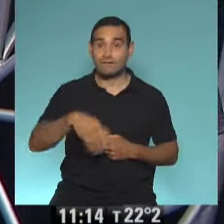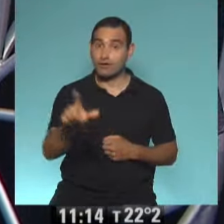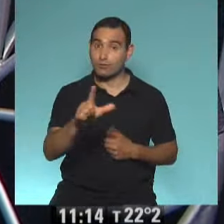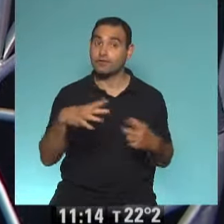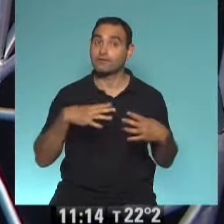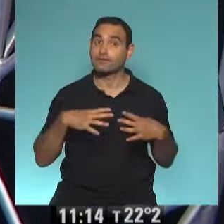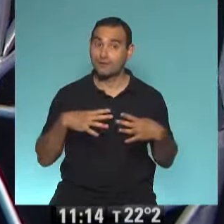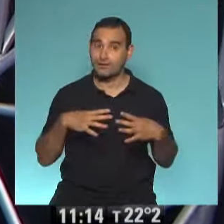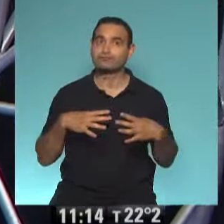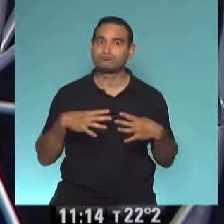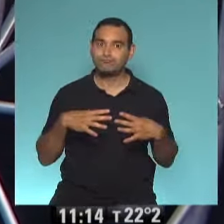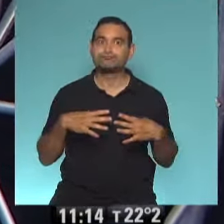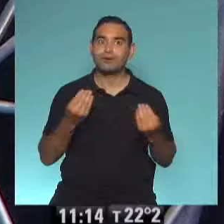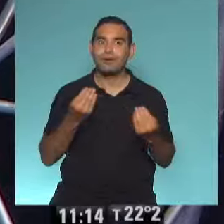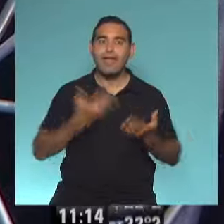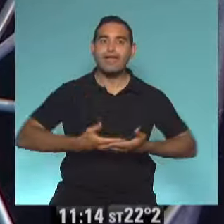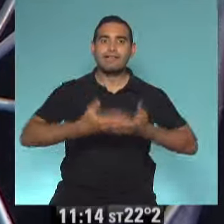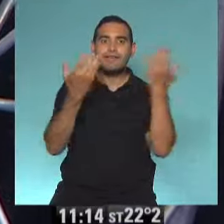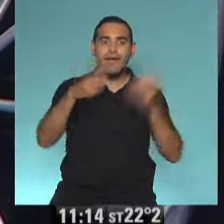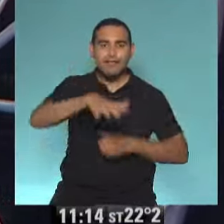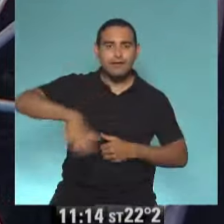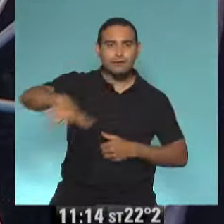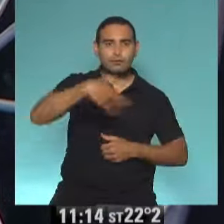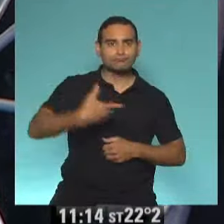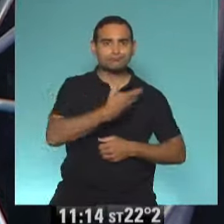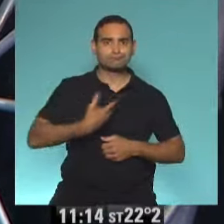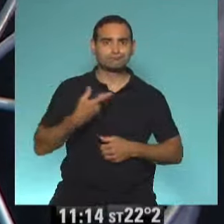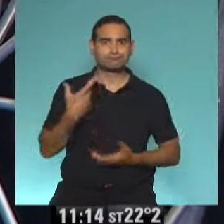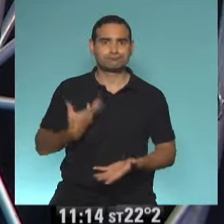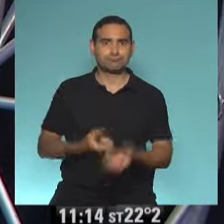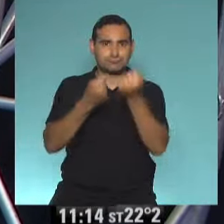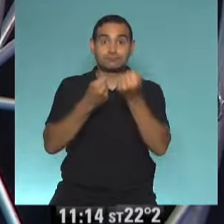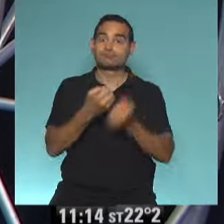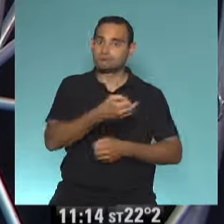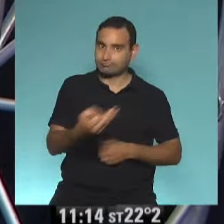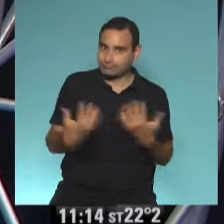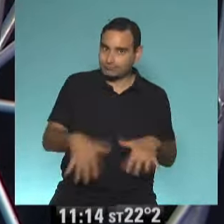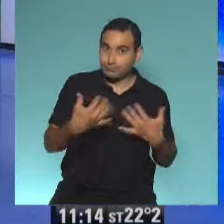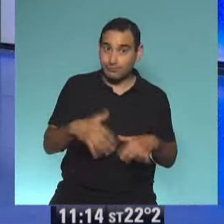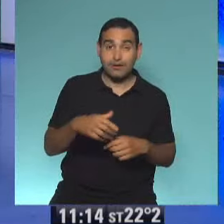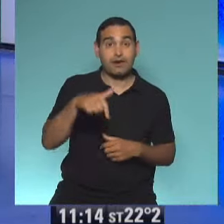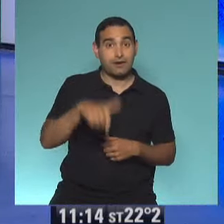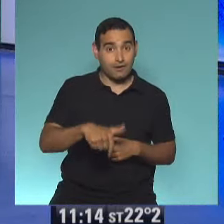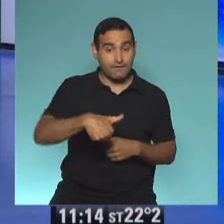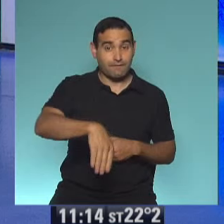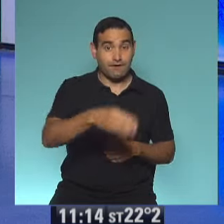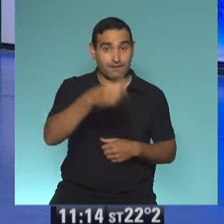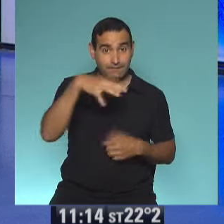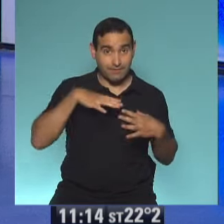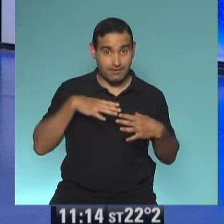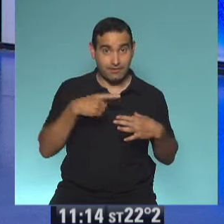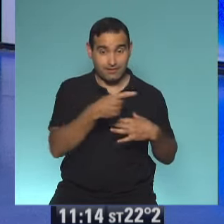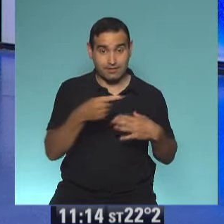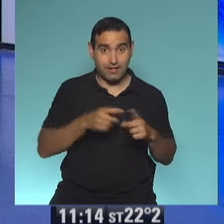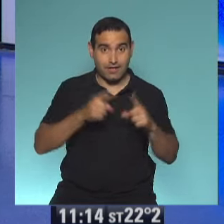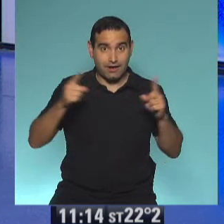feriado. Cierto. Porque es el Día de la Soberanía Nacional. Así que tenemos fin de largo por delante. Y hoy terminamos